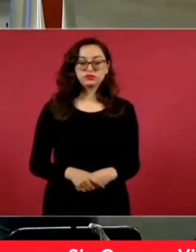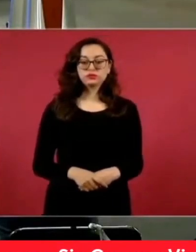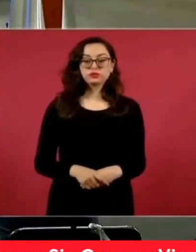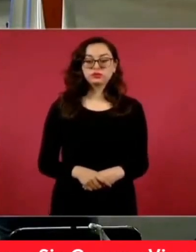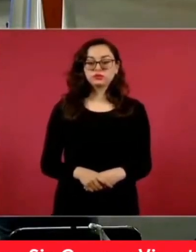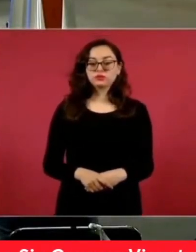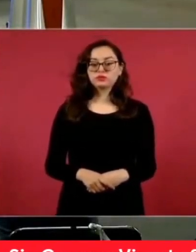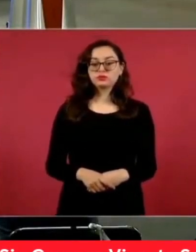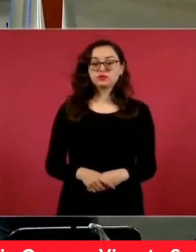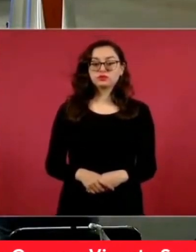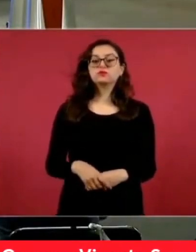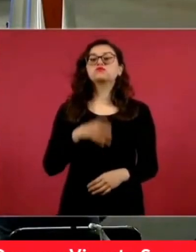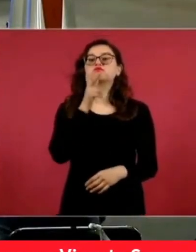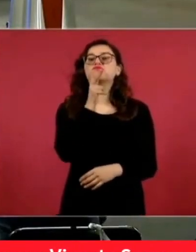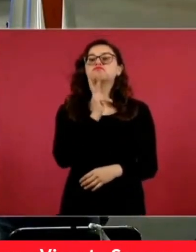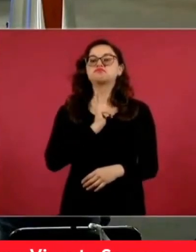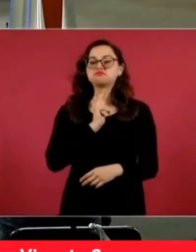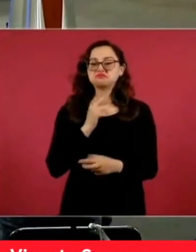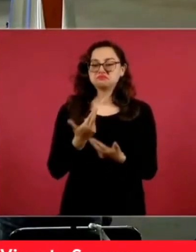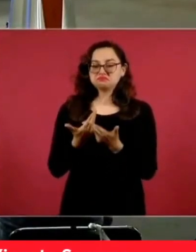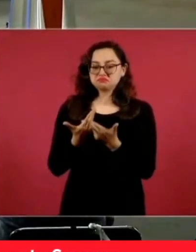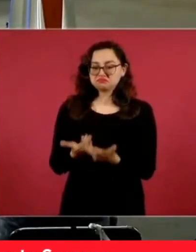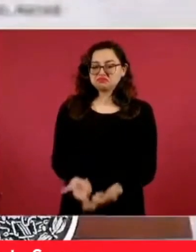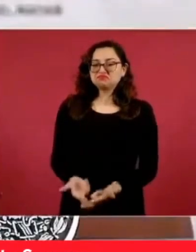Petróleo hay para